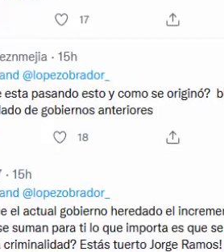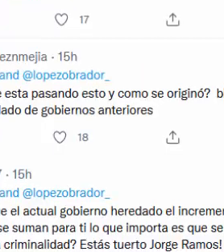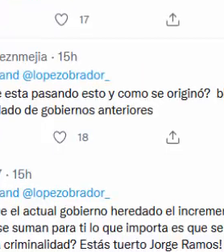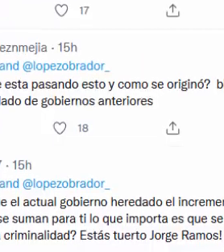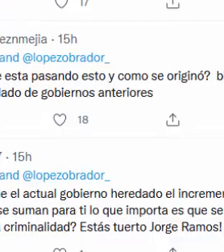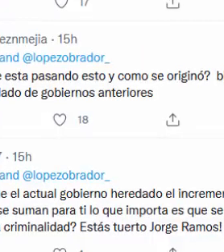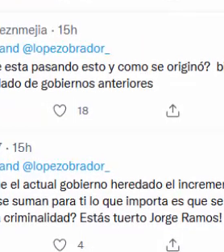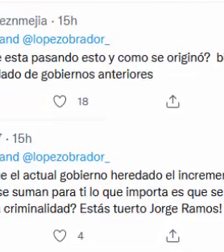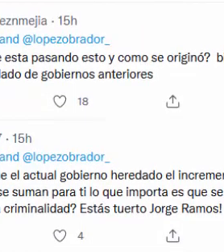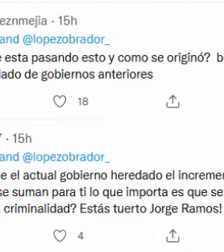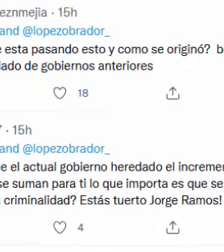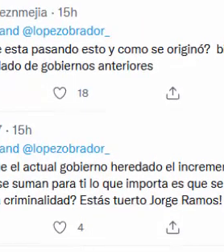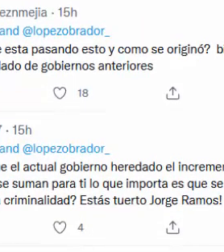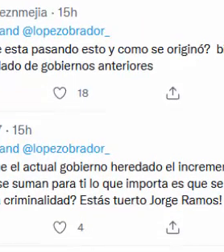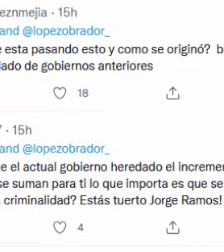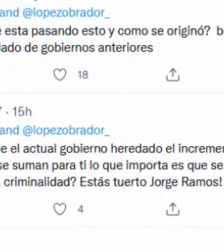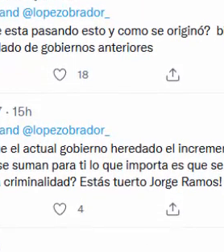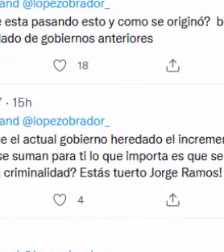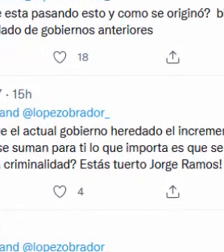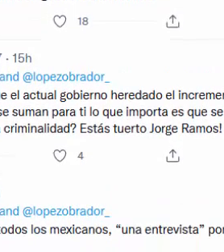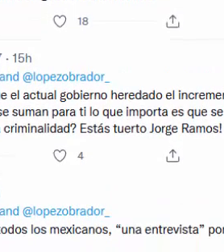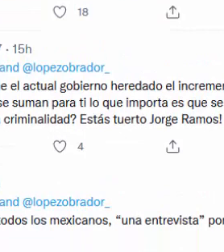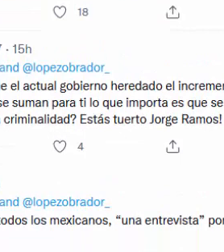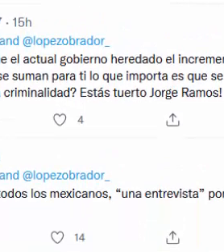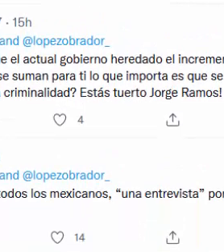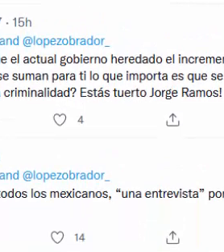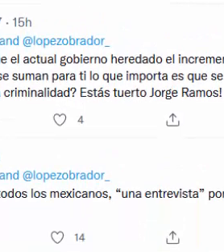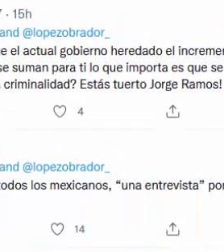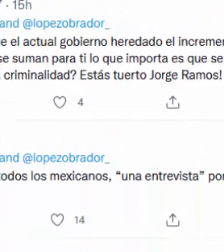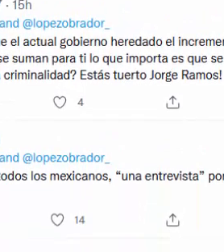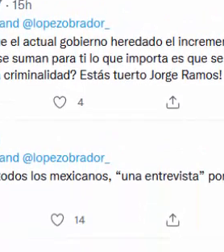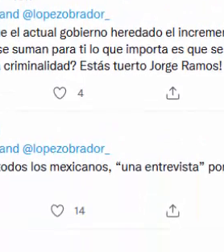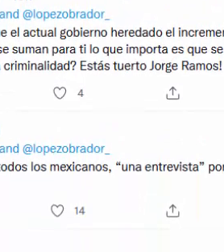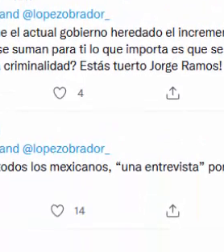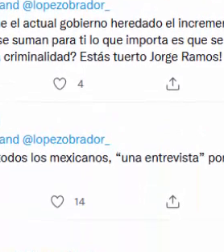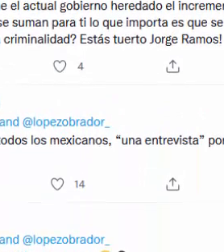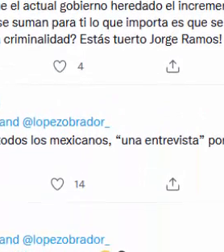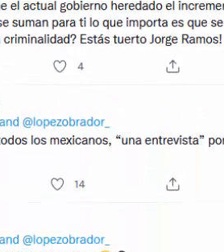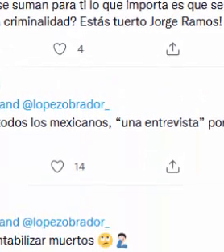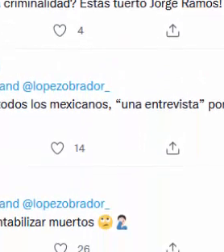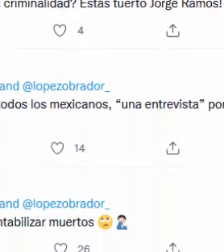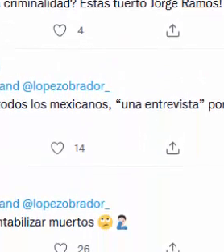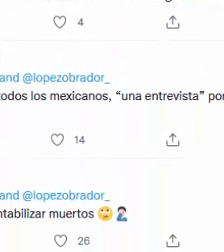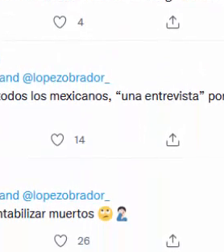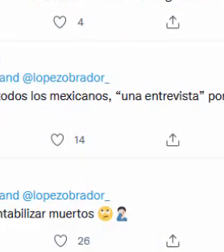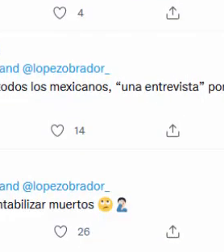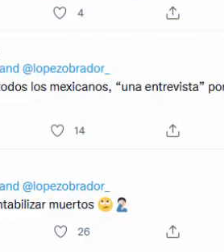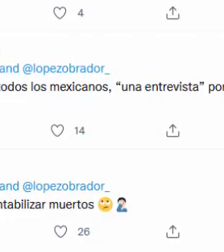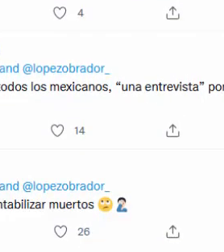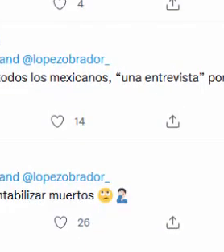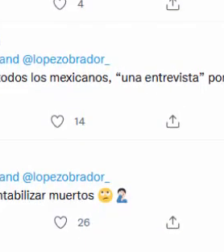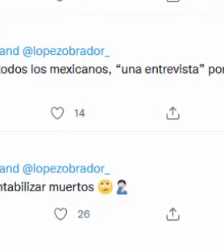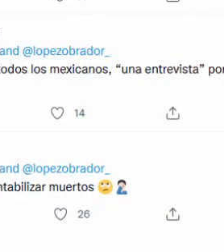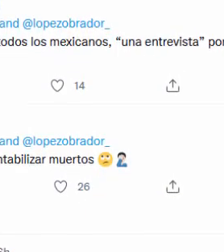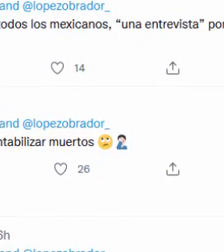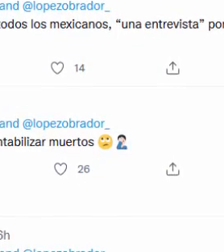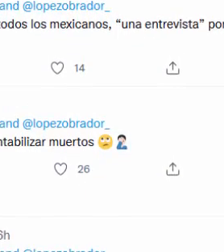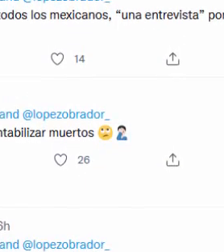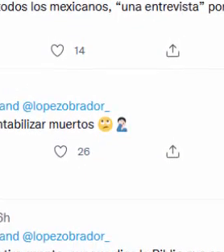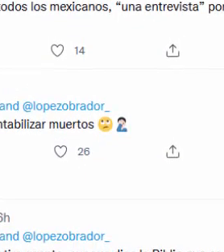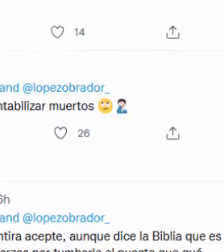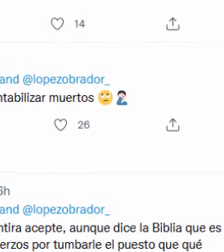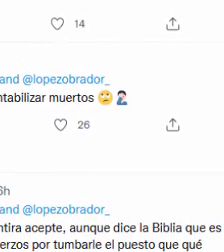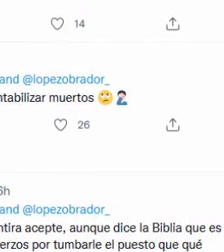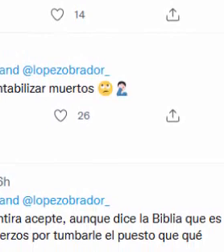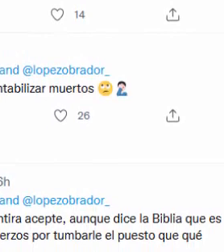presidente López Obrador que su sexenio pronto será el más violento. A través de su cuenta de Twitter, el comunicador publicó su